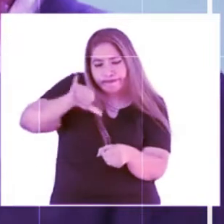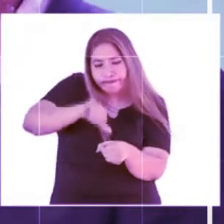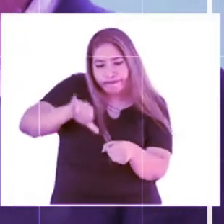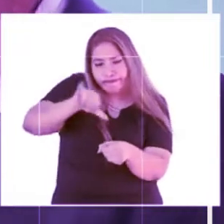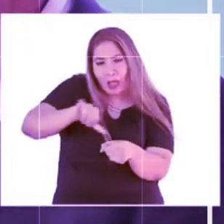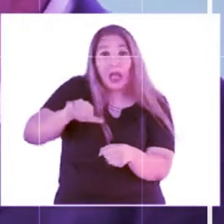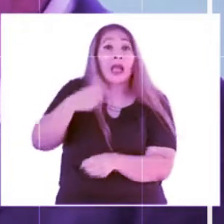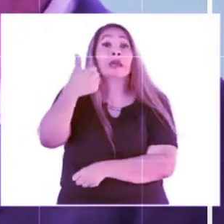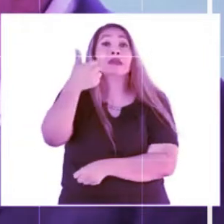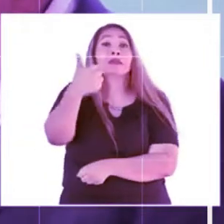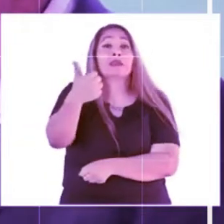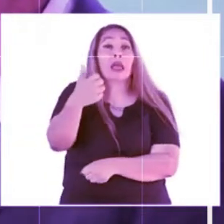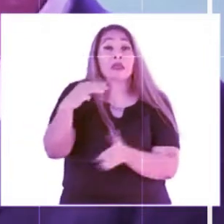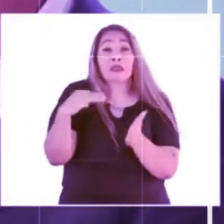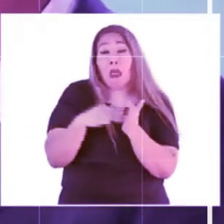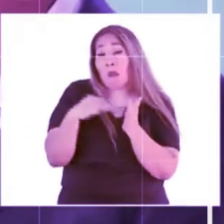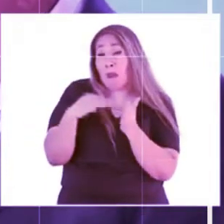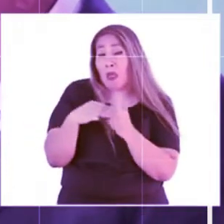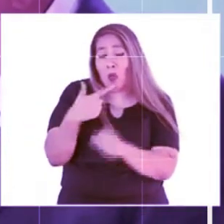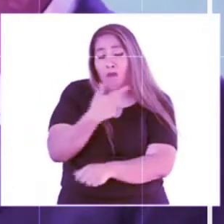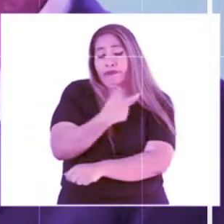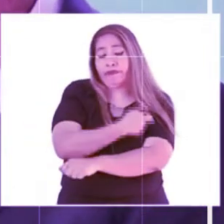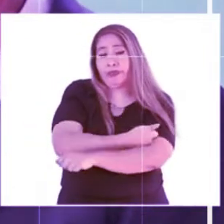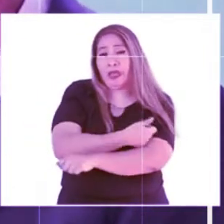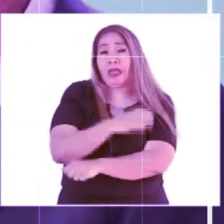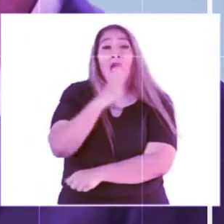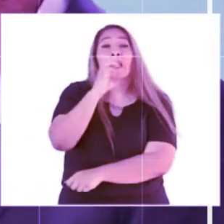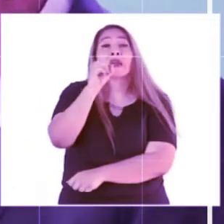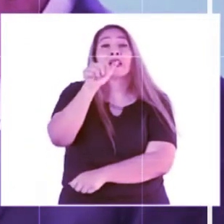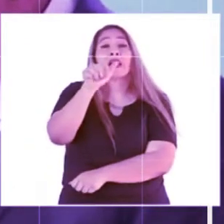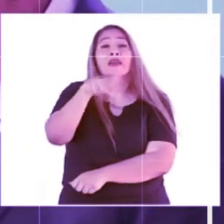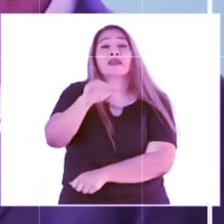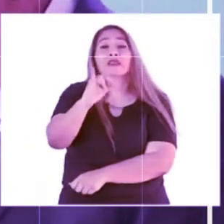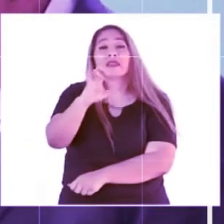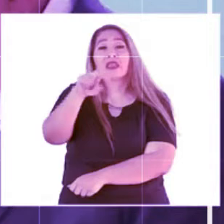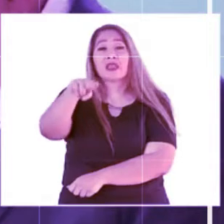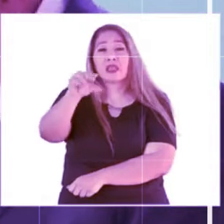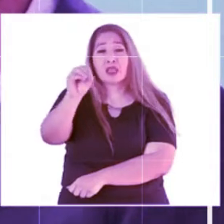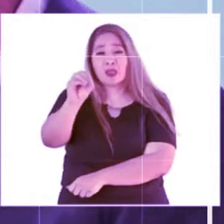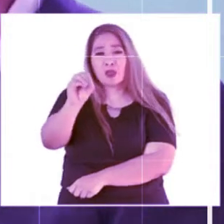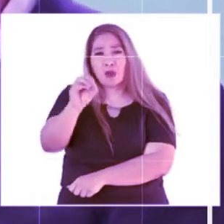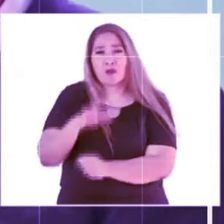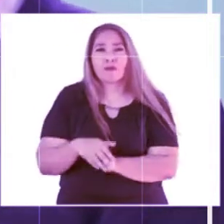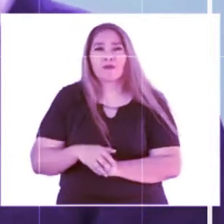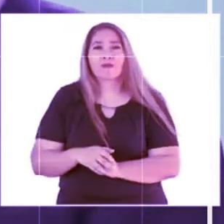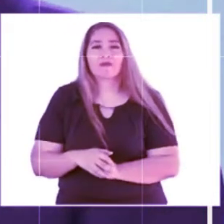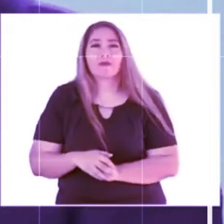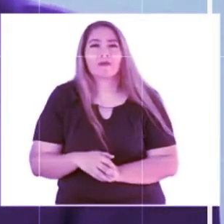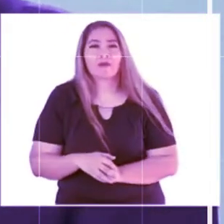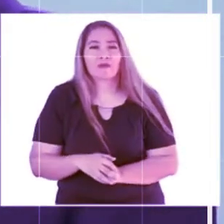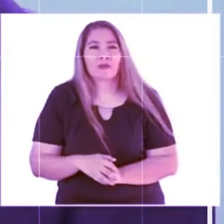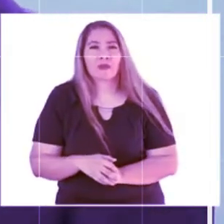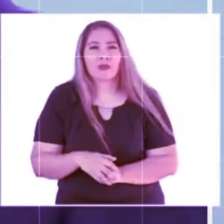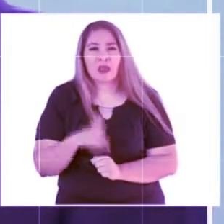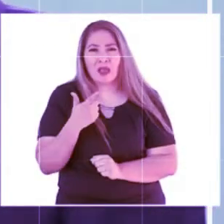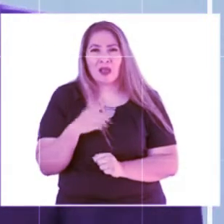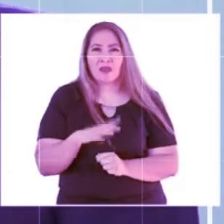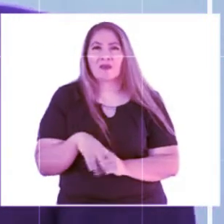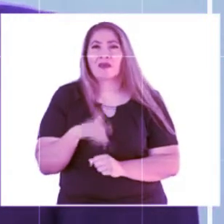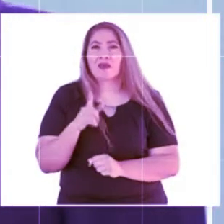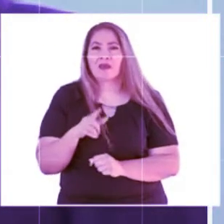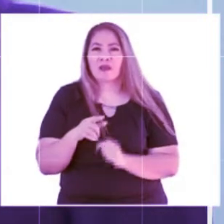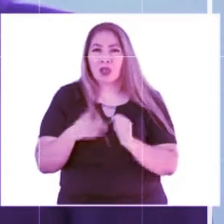otros 6 millones de dosis de la vacuna de CanSino en la planta farmacéutica